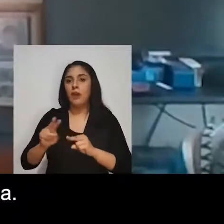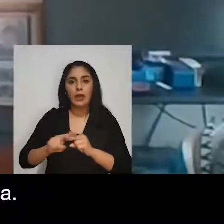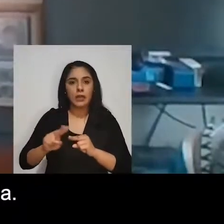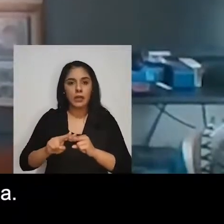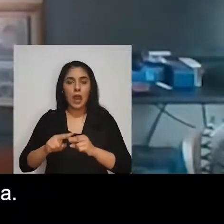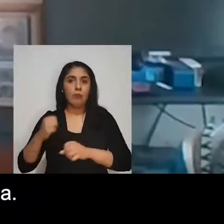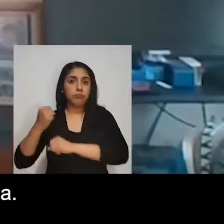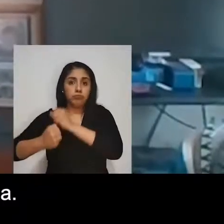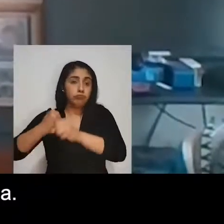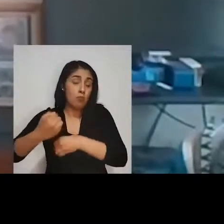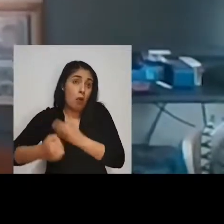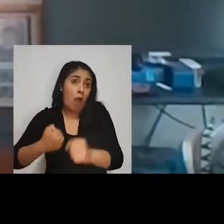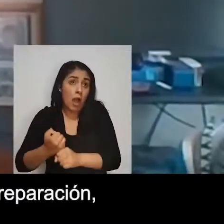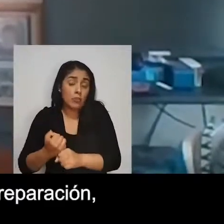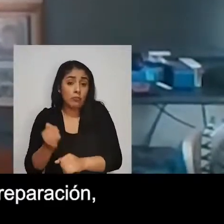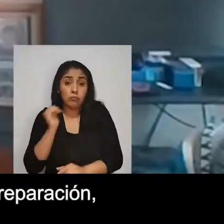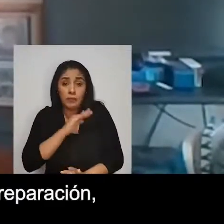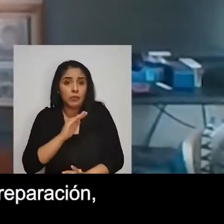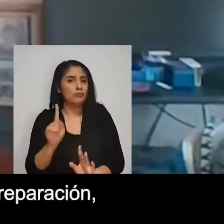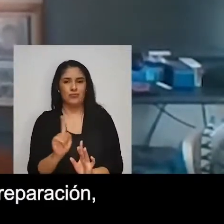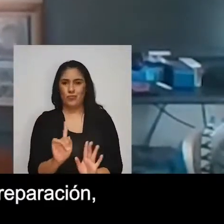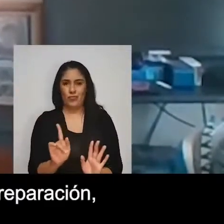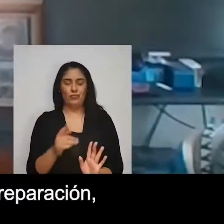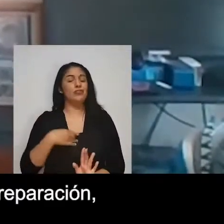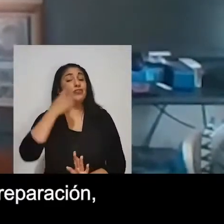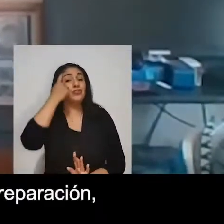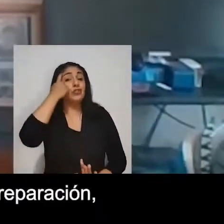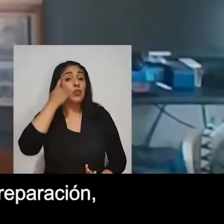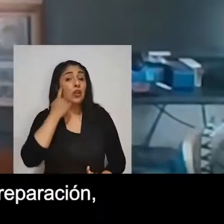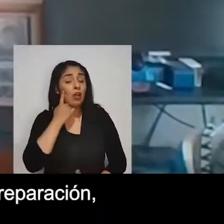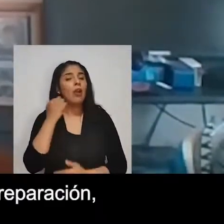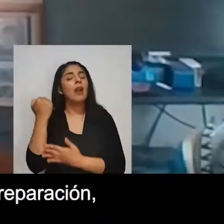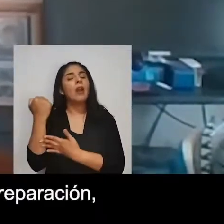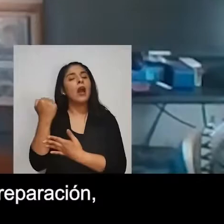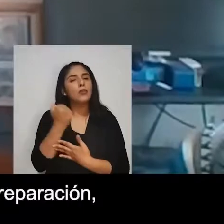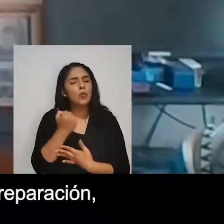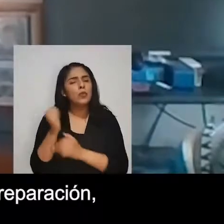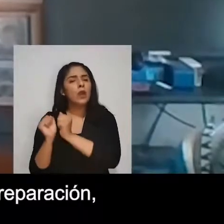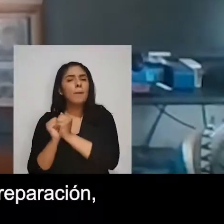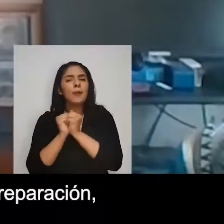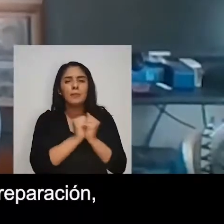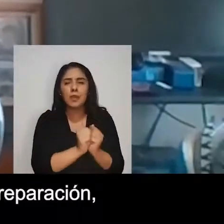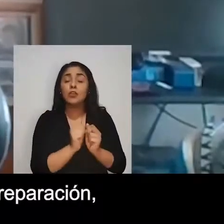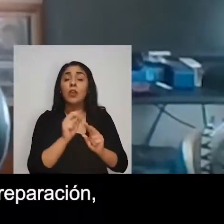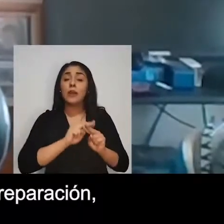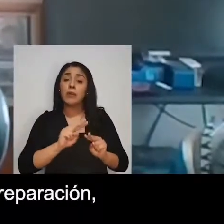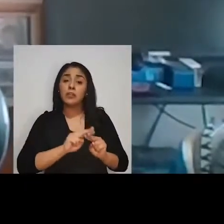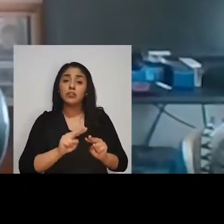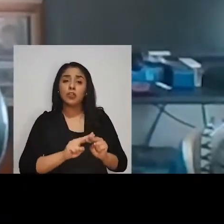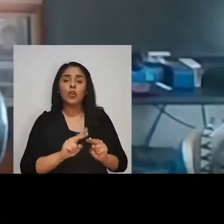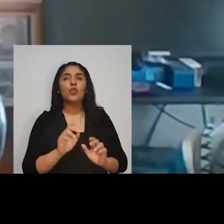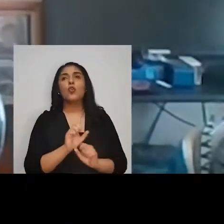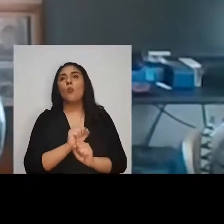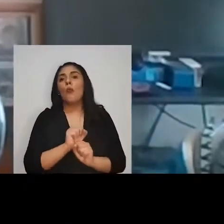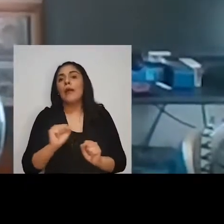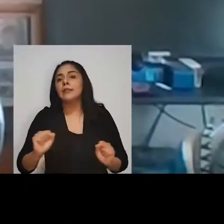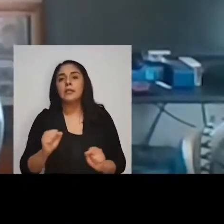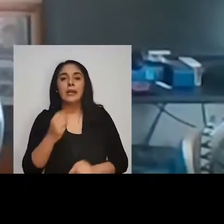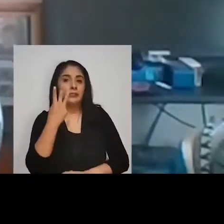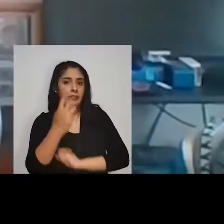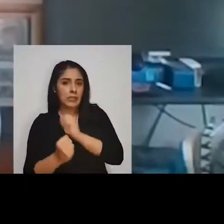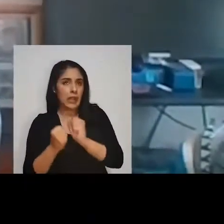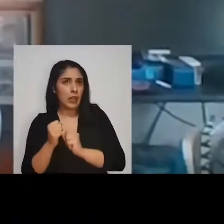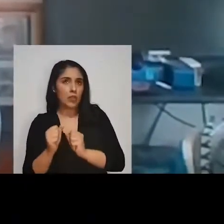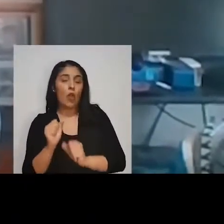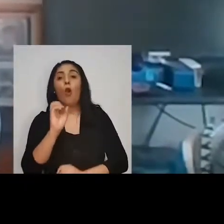años, para nada. Entonces yo encuentro que la ayuda, el acompañamiento, la reparación no puede ser en